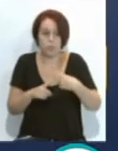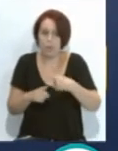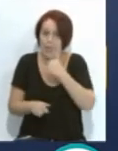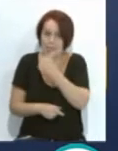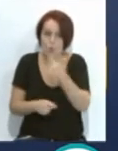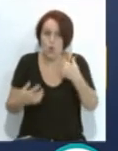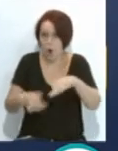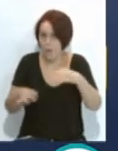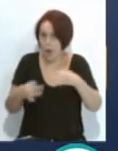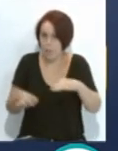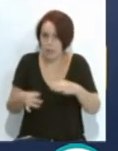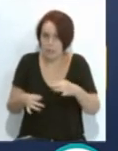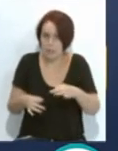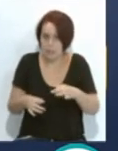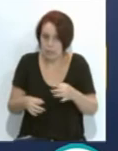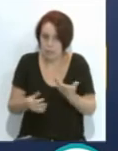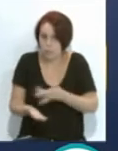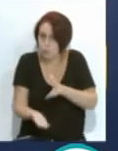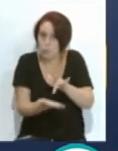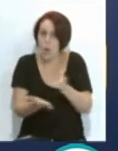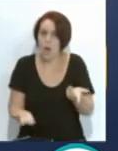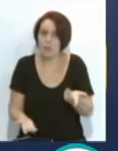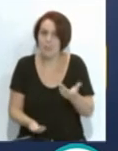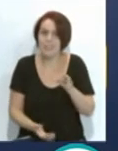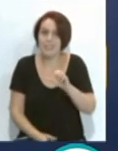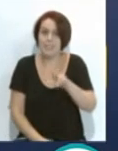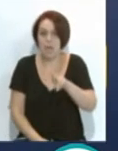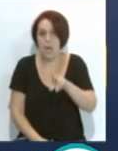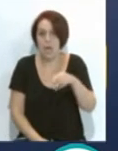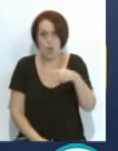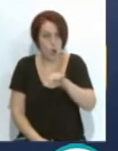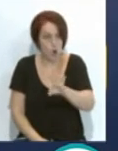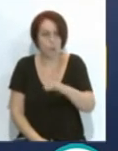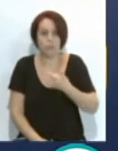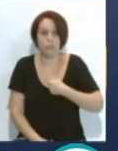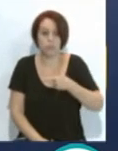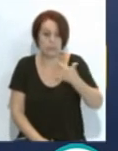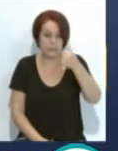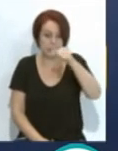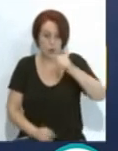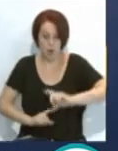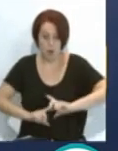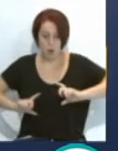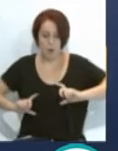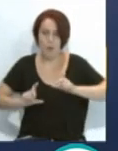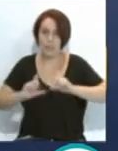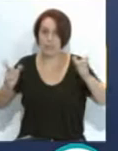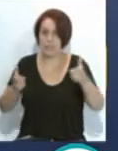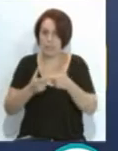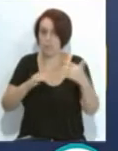se cumplen. Sergio es un chico al que se le dio dorsal para jugar el primer partido y